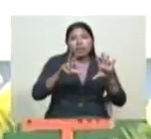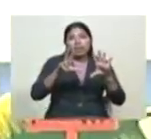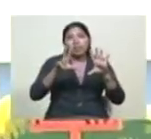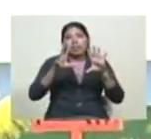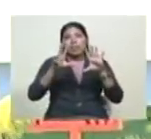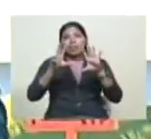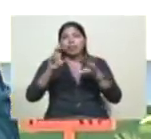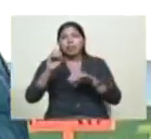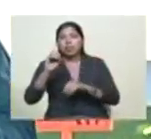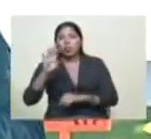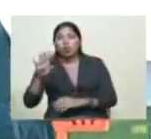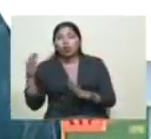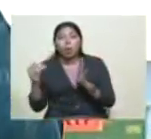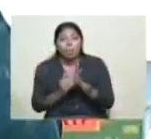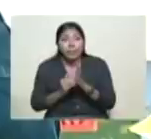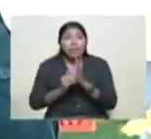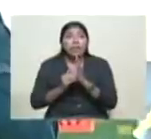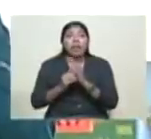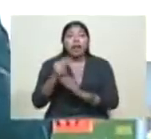2.084.000 viviendas.